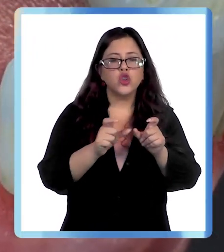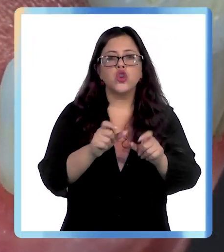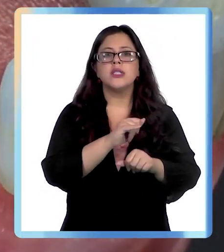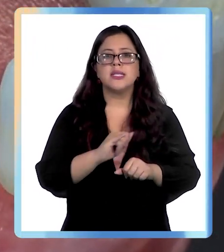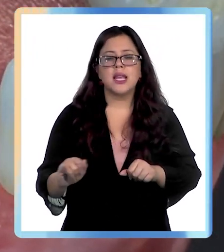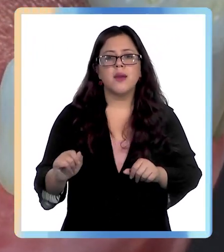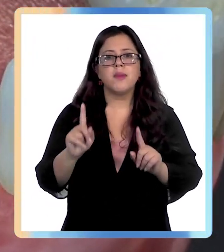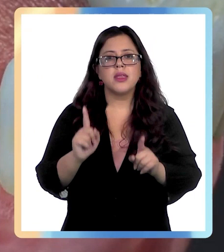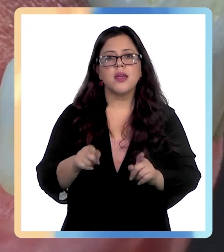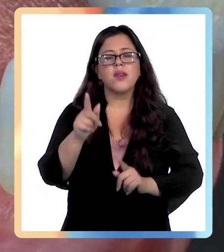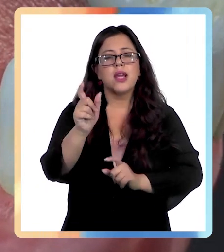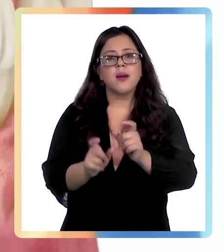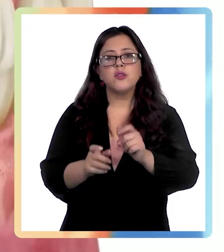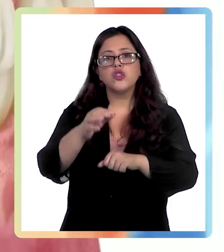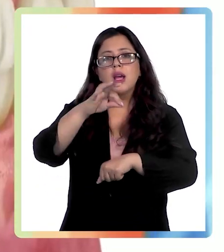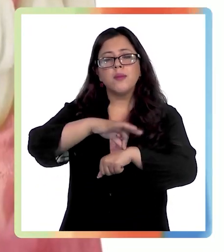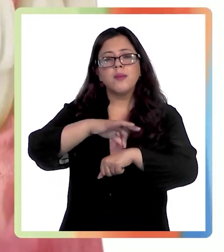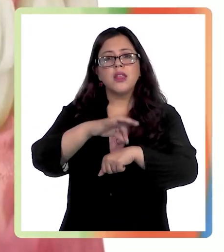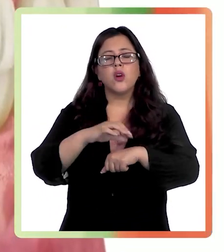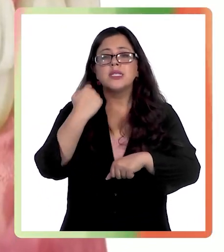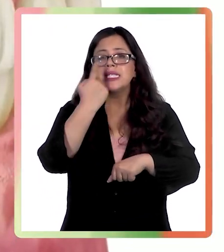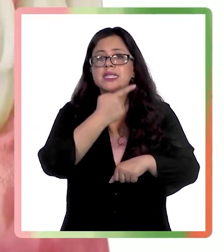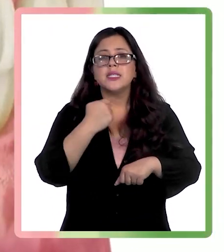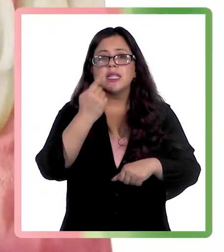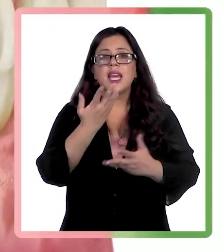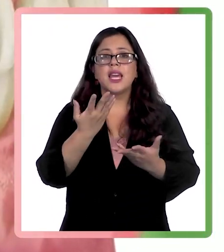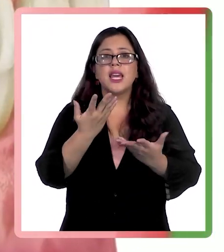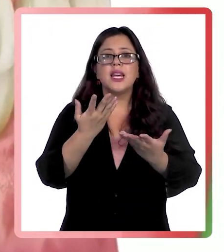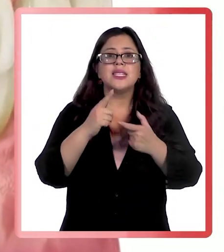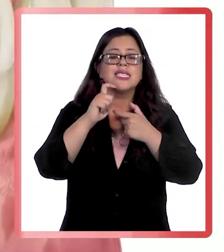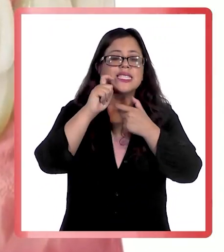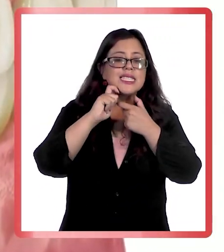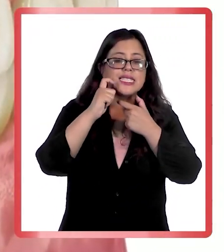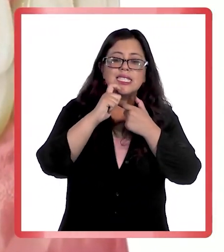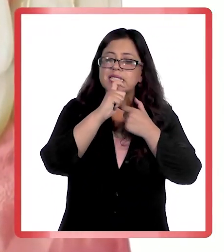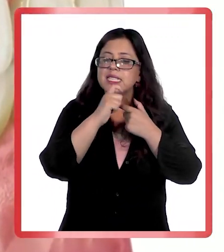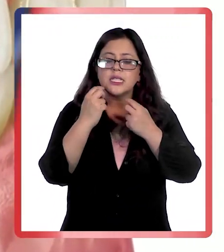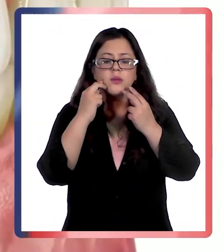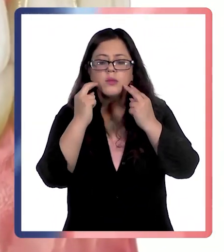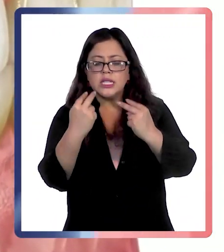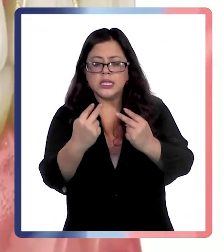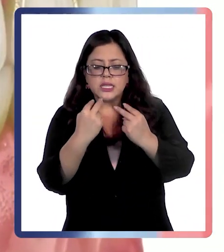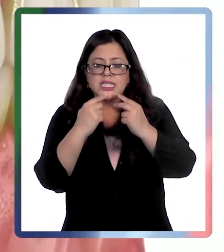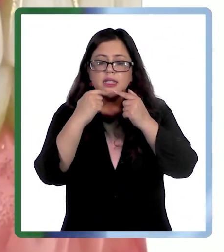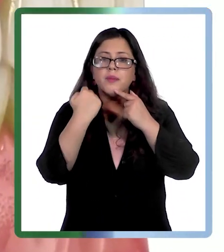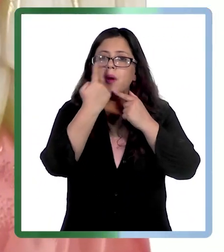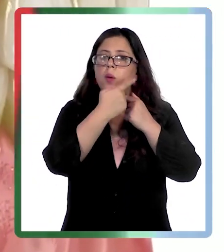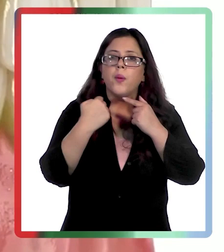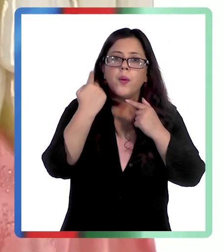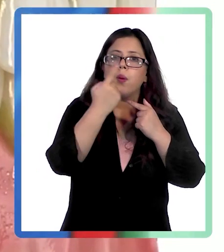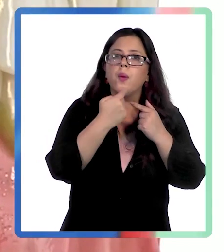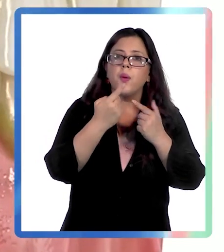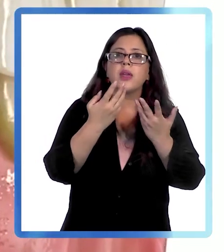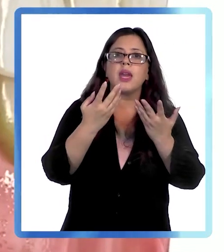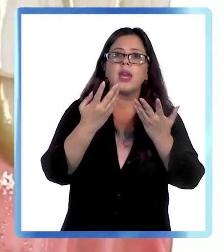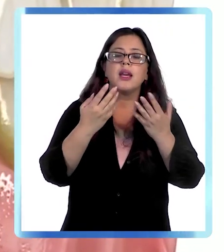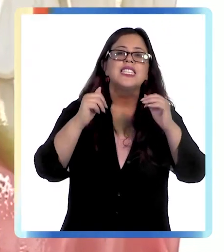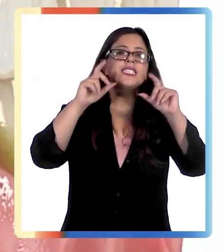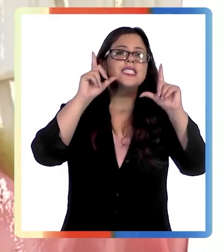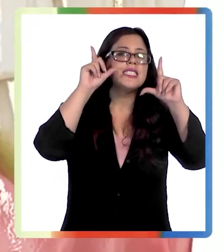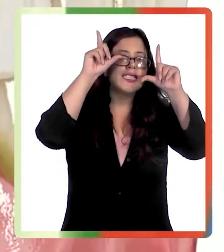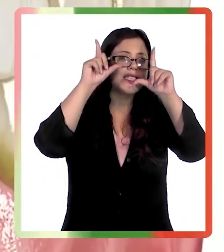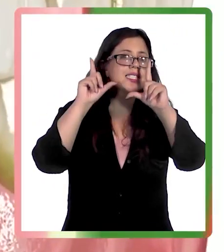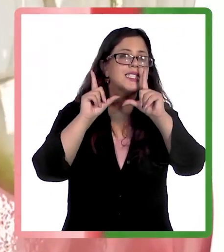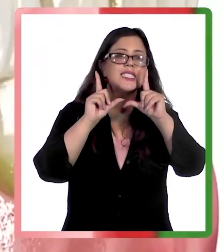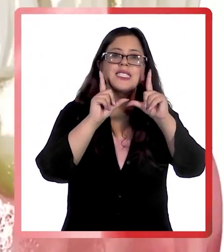controles periódicos que los dentistas no solo hagan una limpieza que vean los tejidos que sondee los tejidos que tomemos